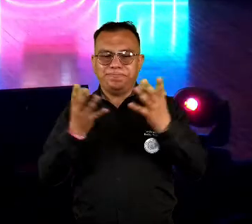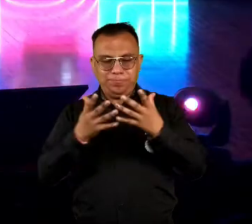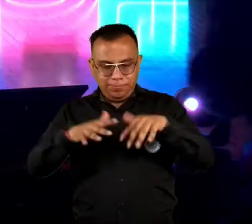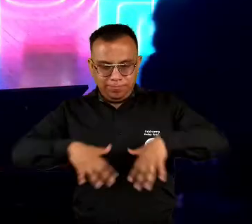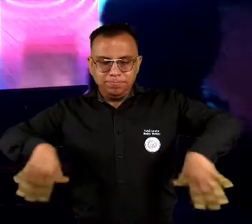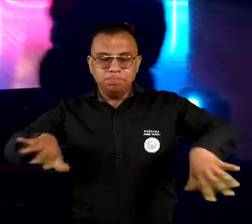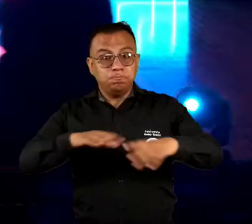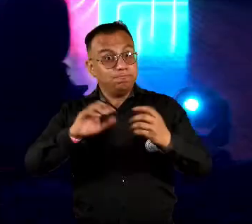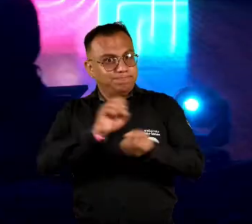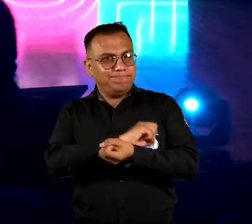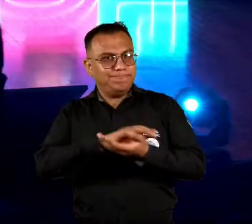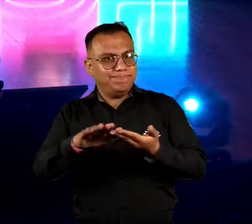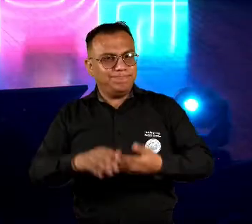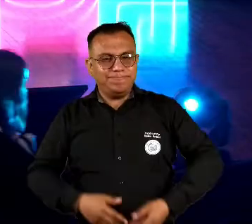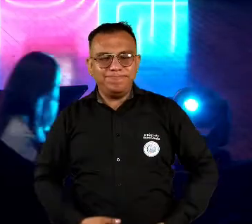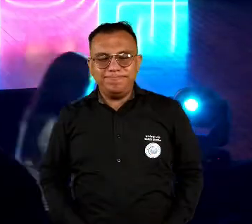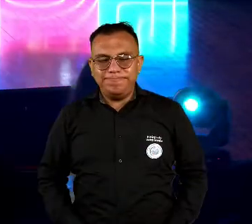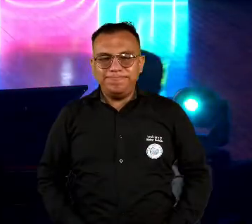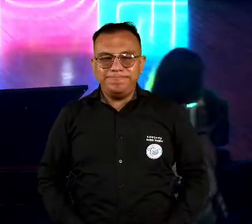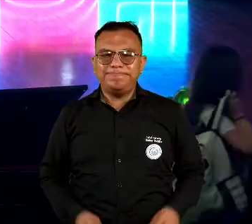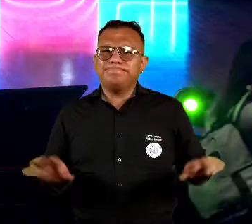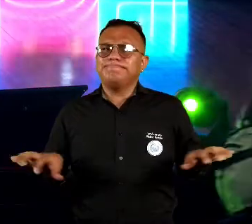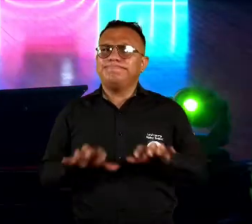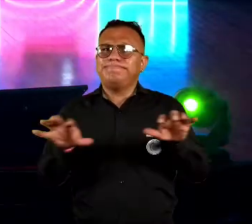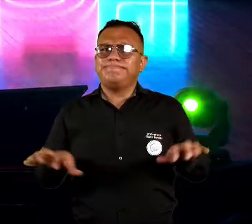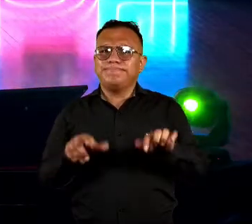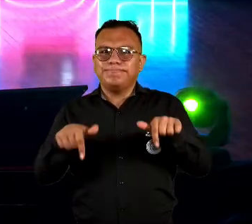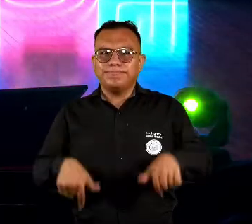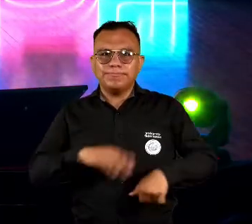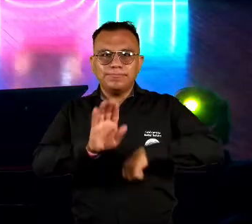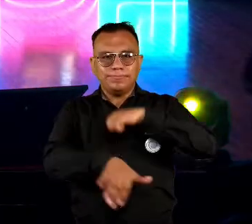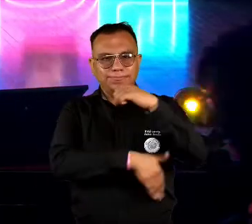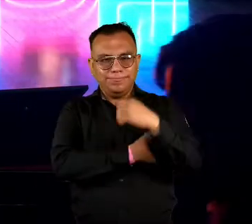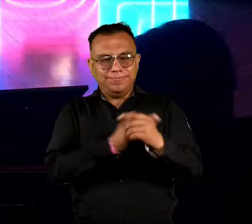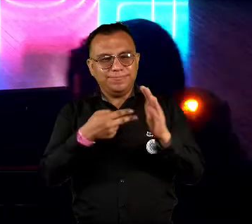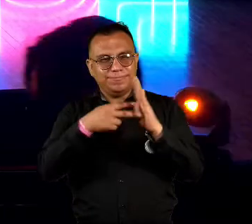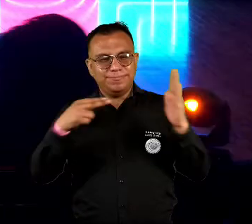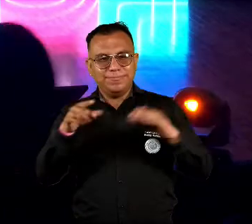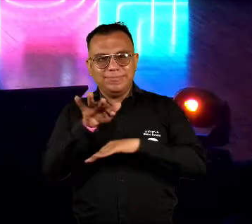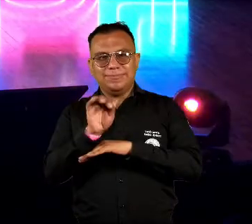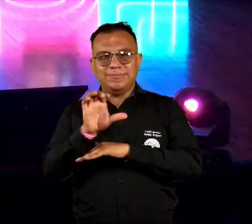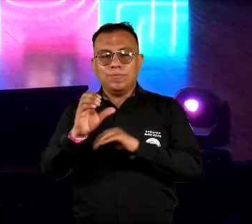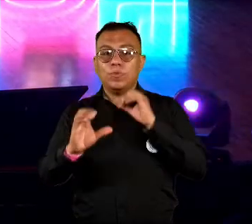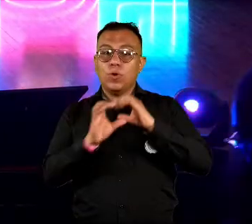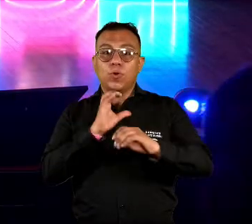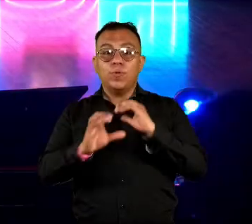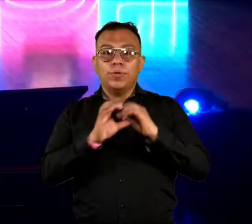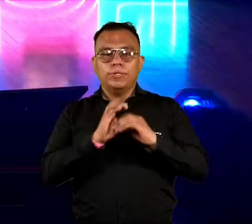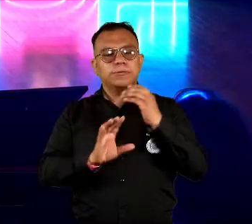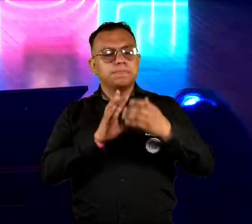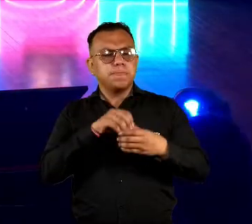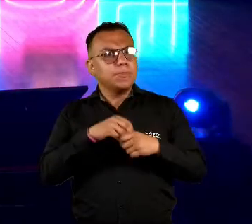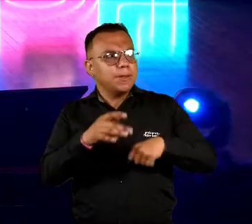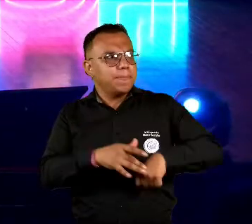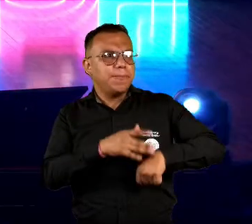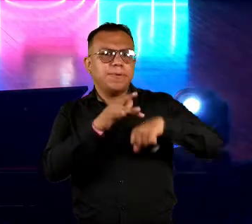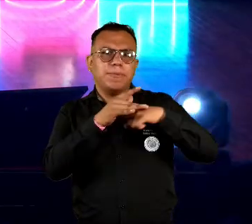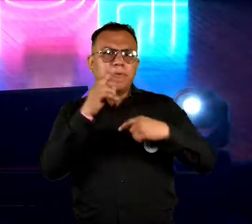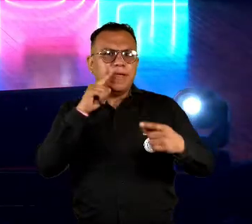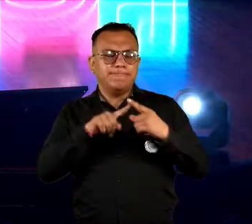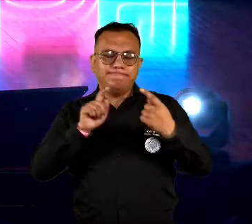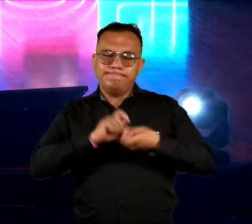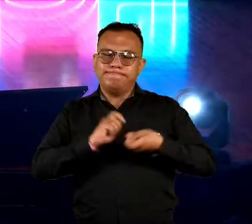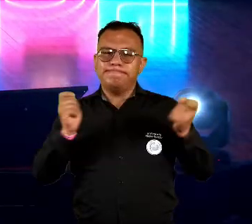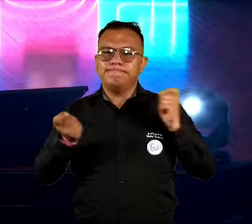de manera gratuita este evento organizado por el Ministerio de tecnologías de la información y las comunicaciones impulsa la transformación